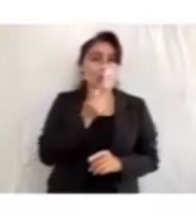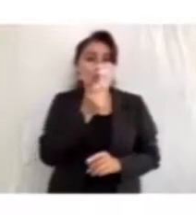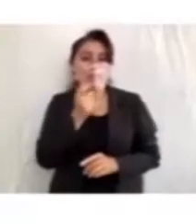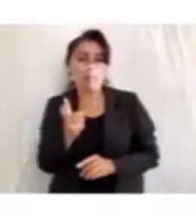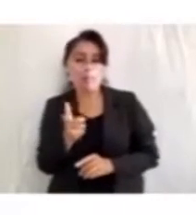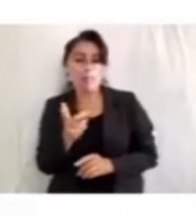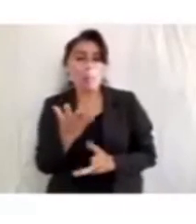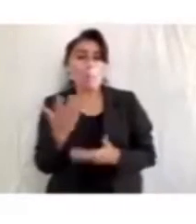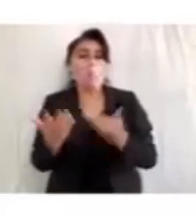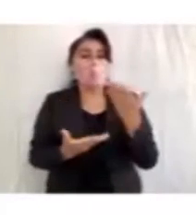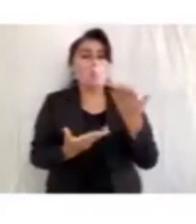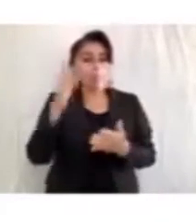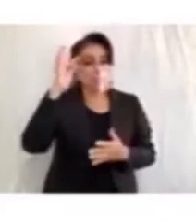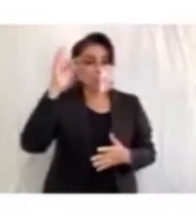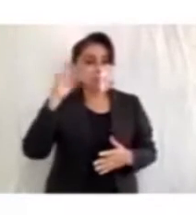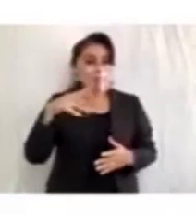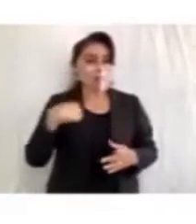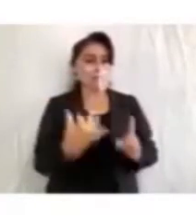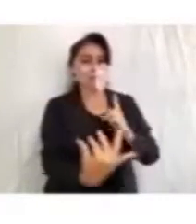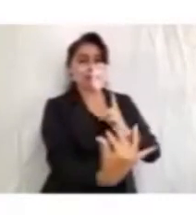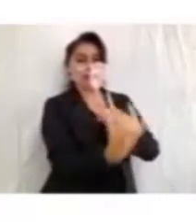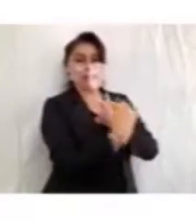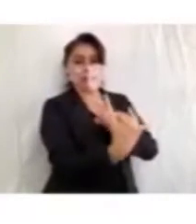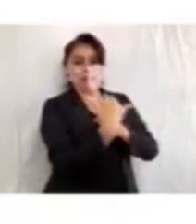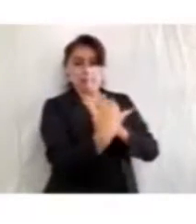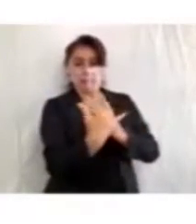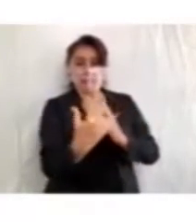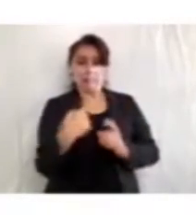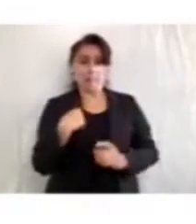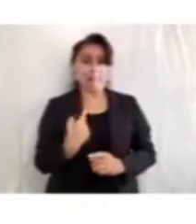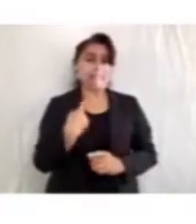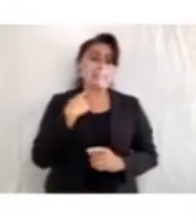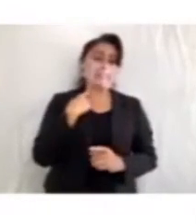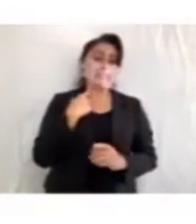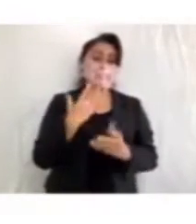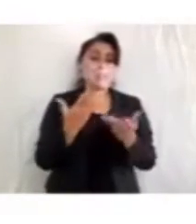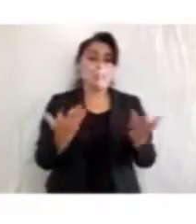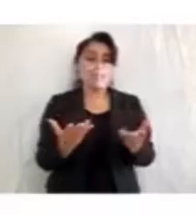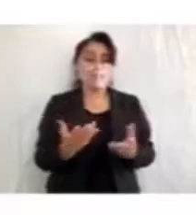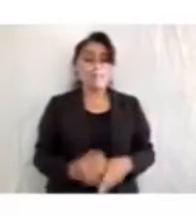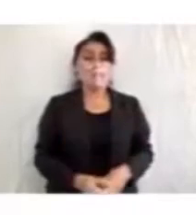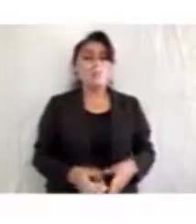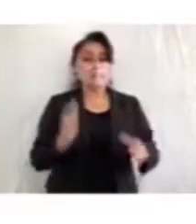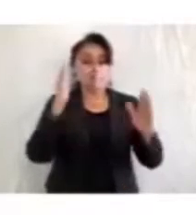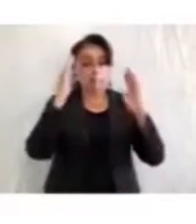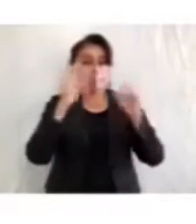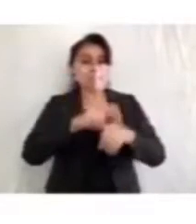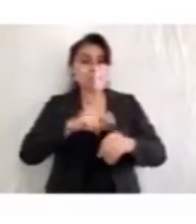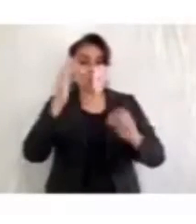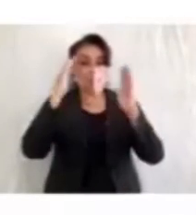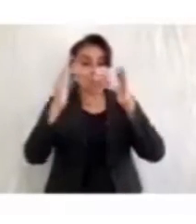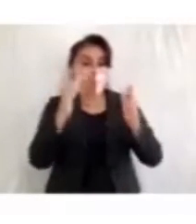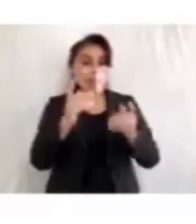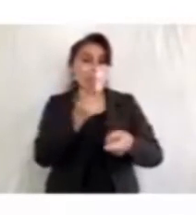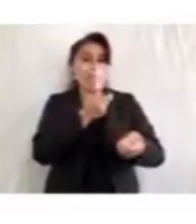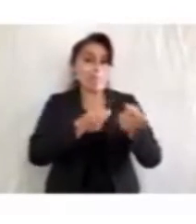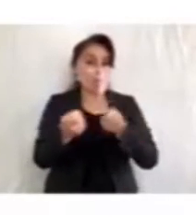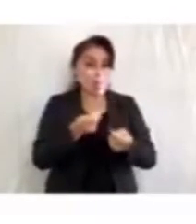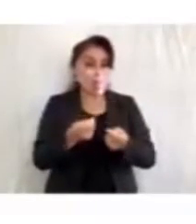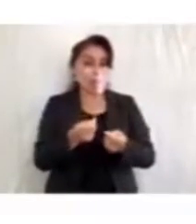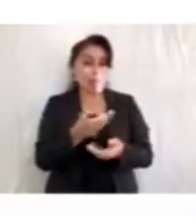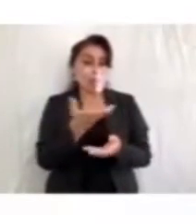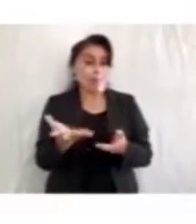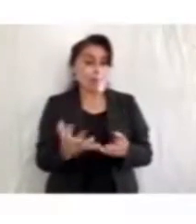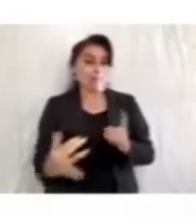de saber si está siendo o no víctima de violencia física, psicológica, económica, puede también llamar